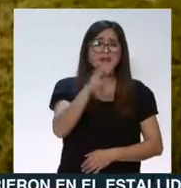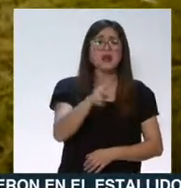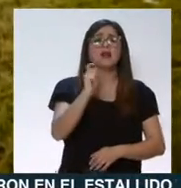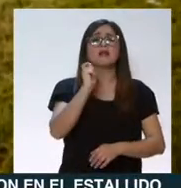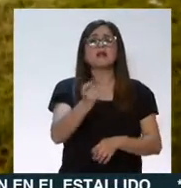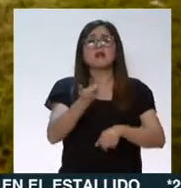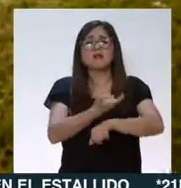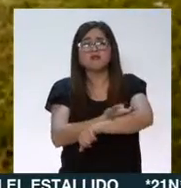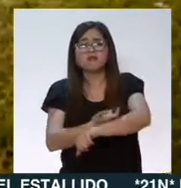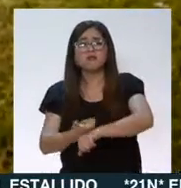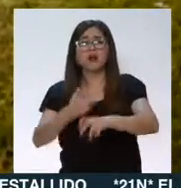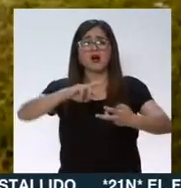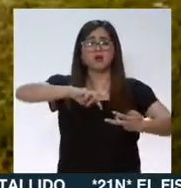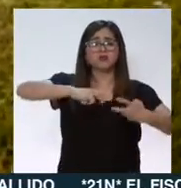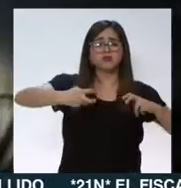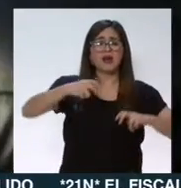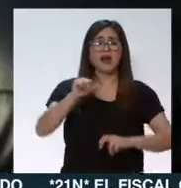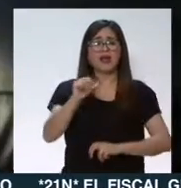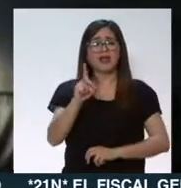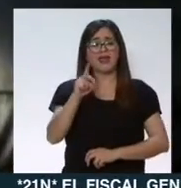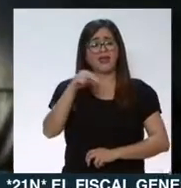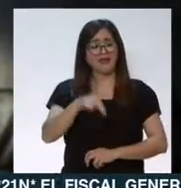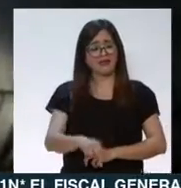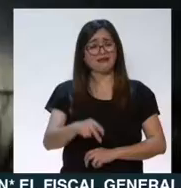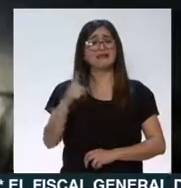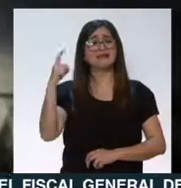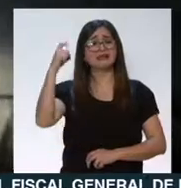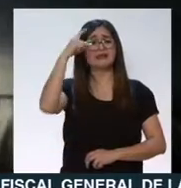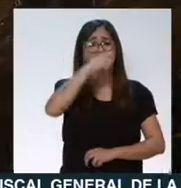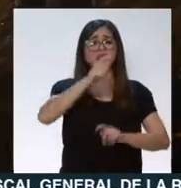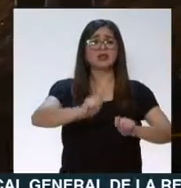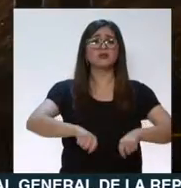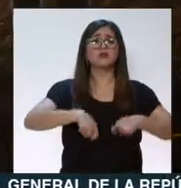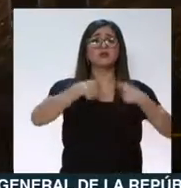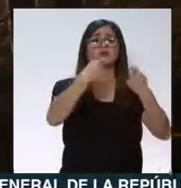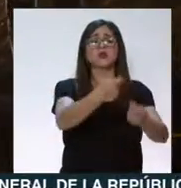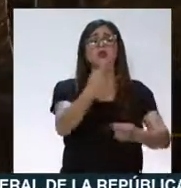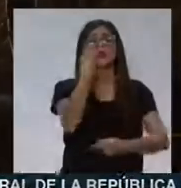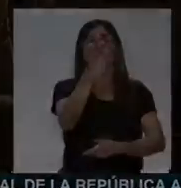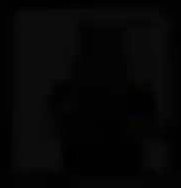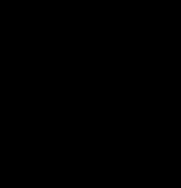ADN podría dificultar la entrega a los familiares.